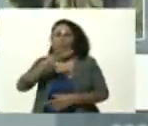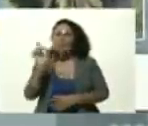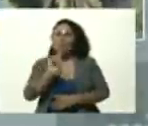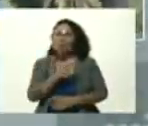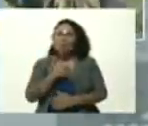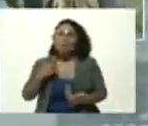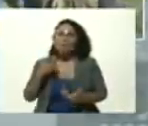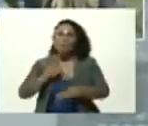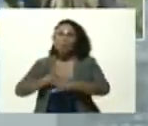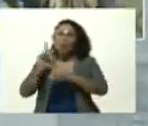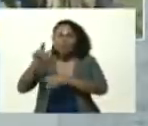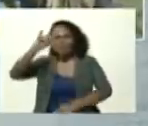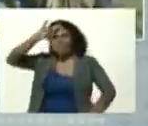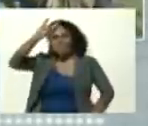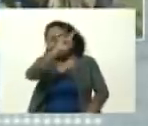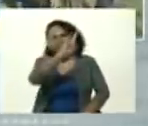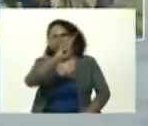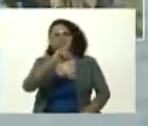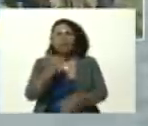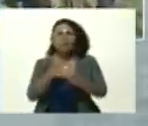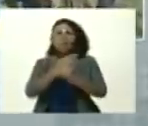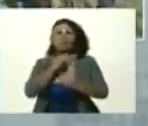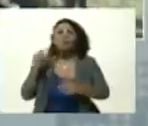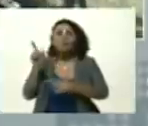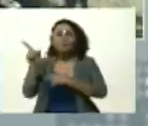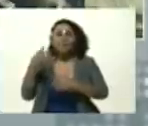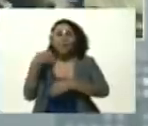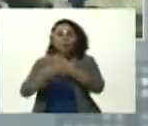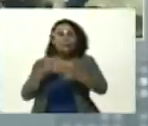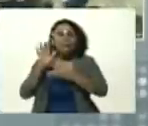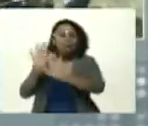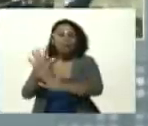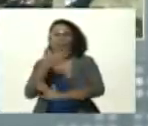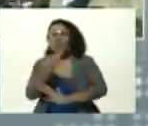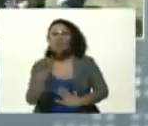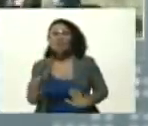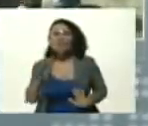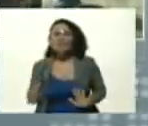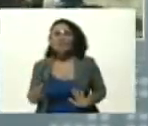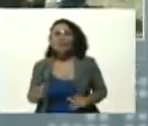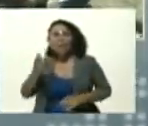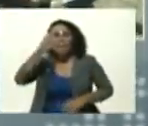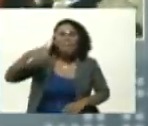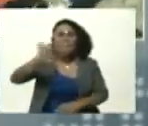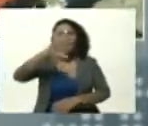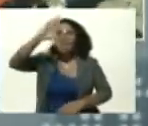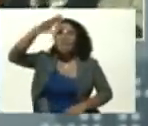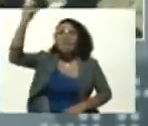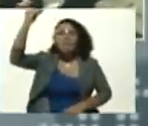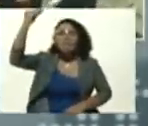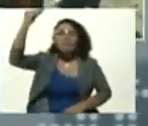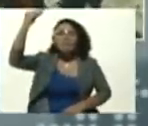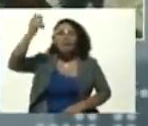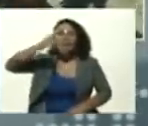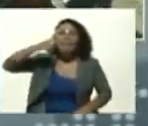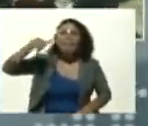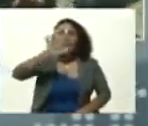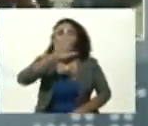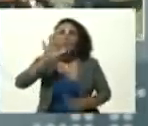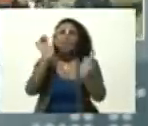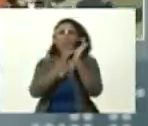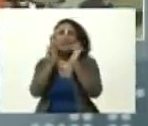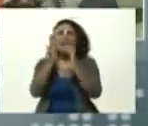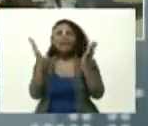queremos, porque son el diablo con sotana, así de sencillo. El pueblo de Dios es el pueblo de